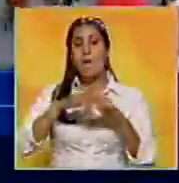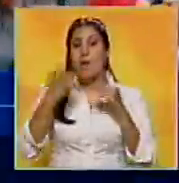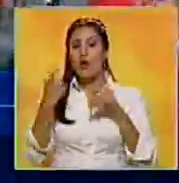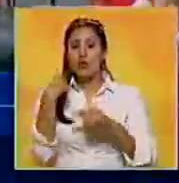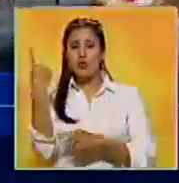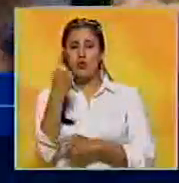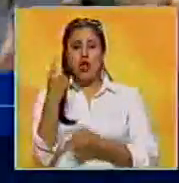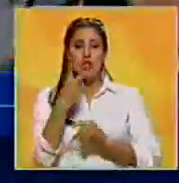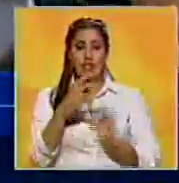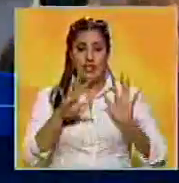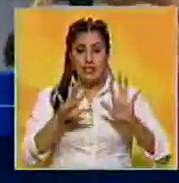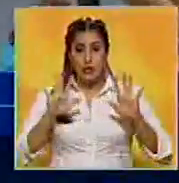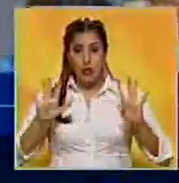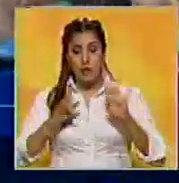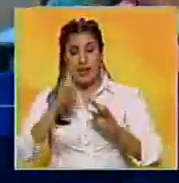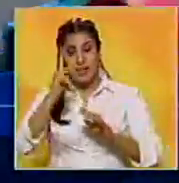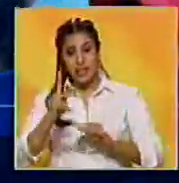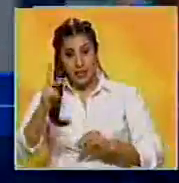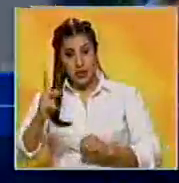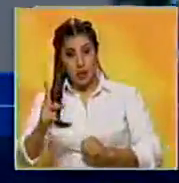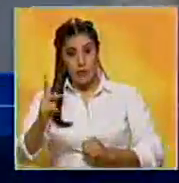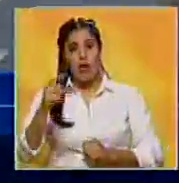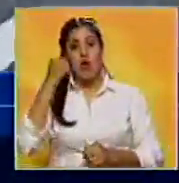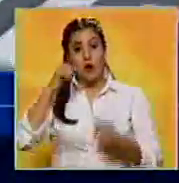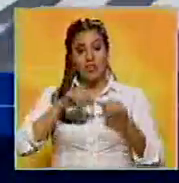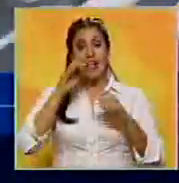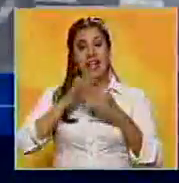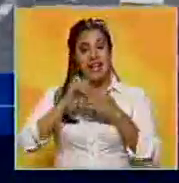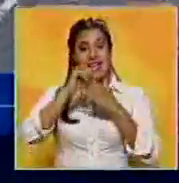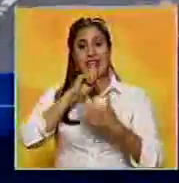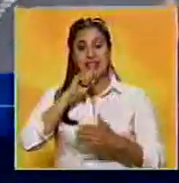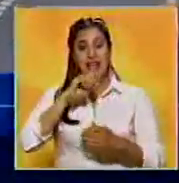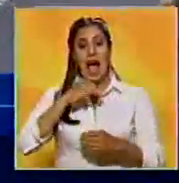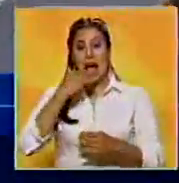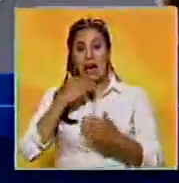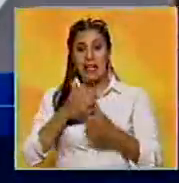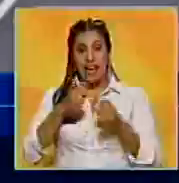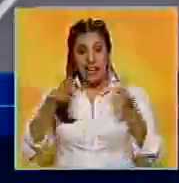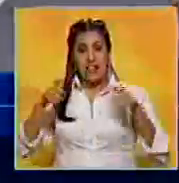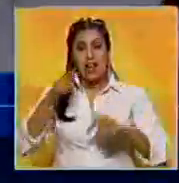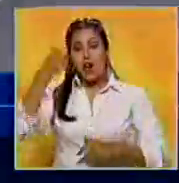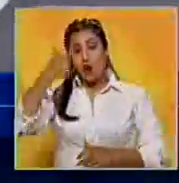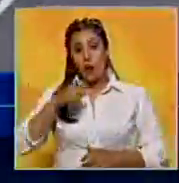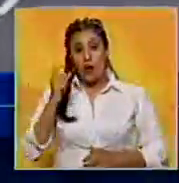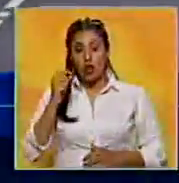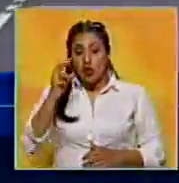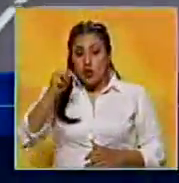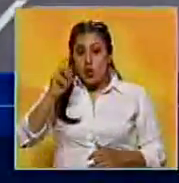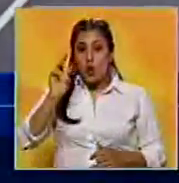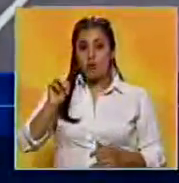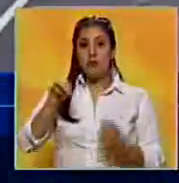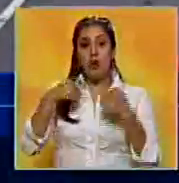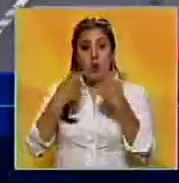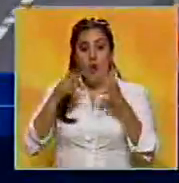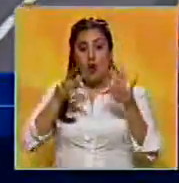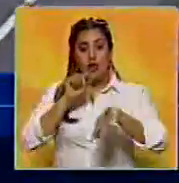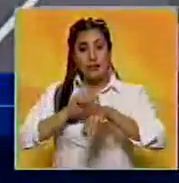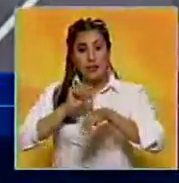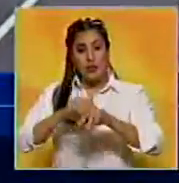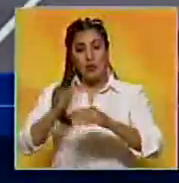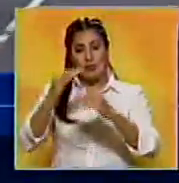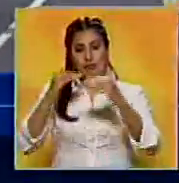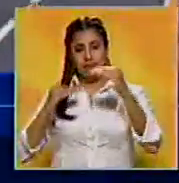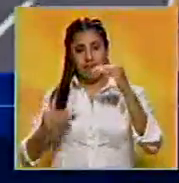con un recorrido de 219 kilómetros. Sigue como líder de la clasificación general Tom Dumoulin, pese a haber llegado 8 minutos